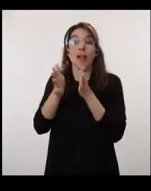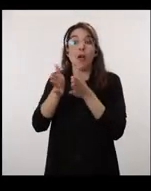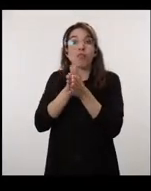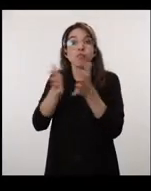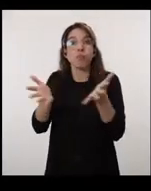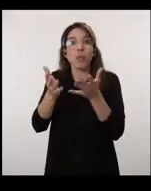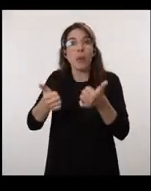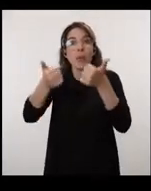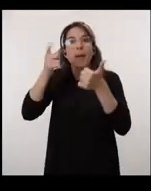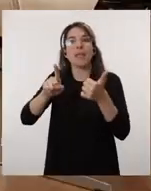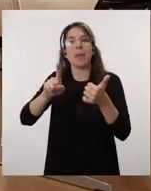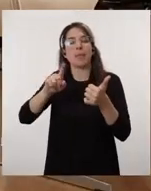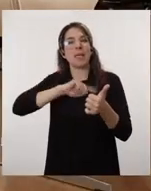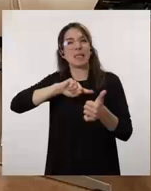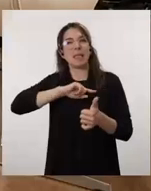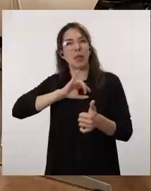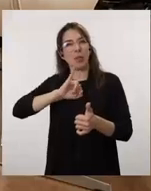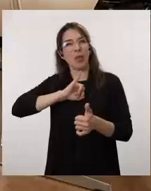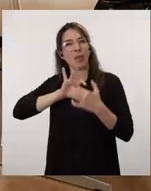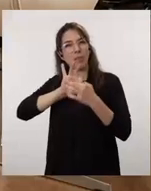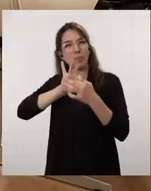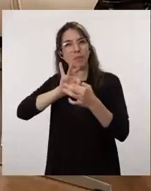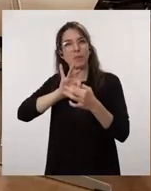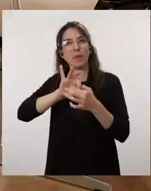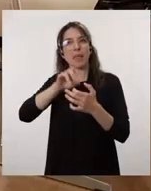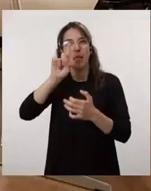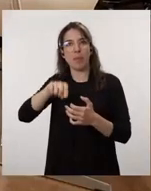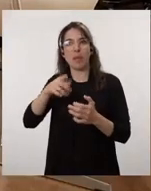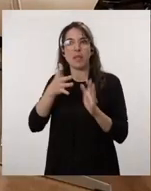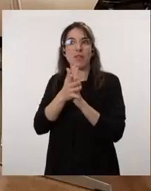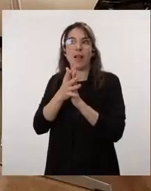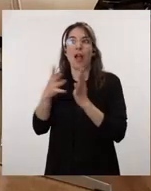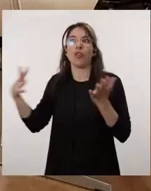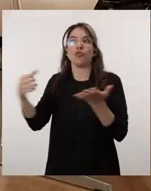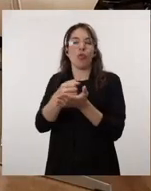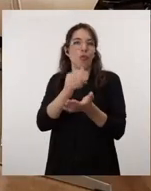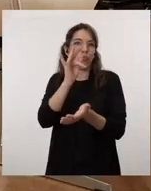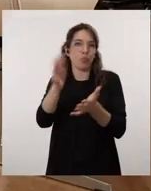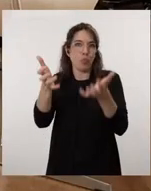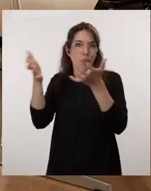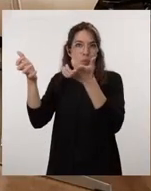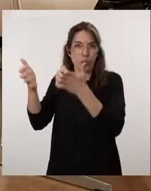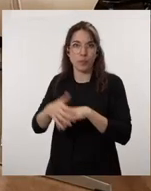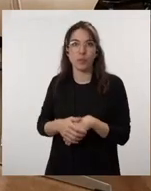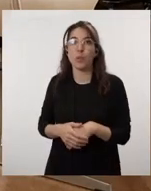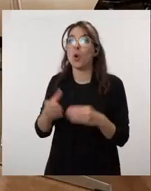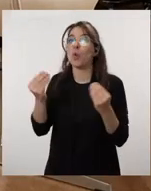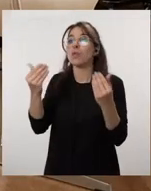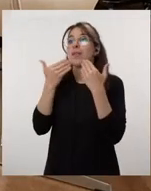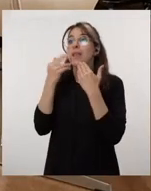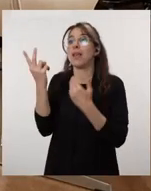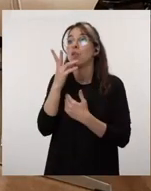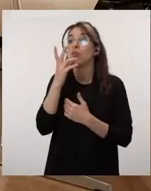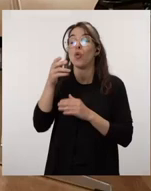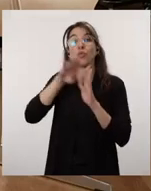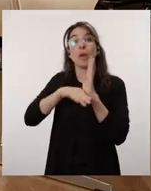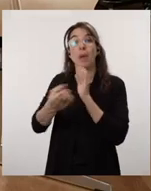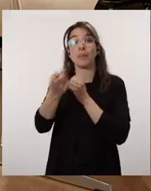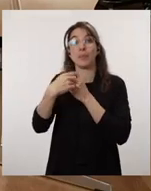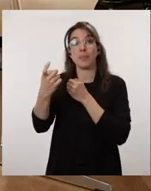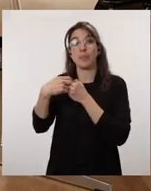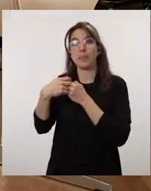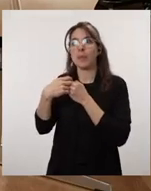cual todos ganan muchísimas gracias a las dos por haber estado aquí en este segundo programa por habernos contado en qué consiste